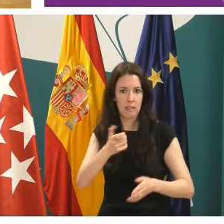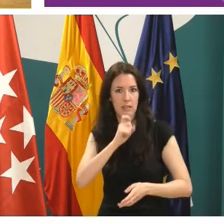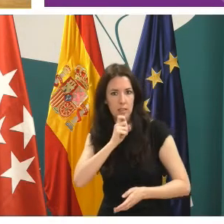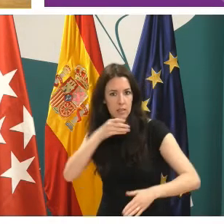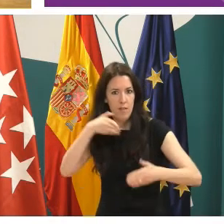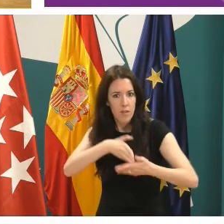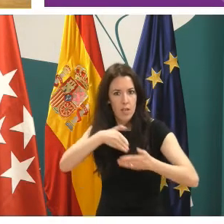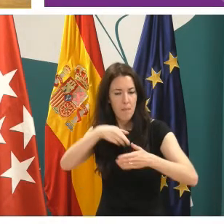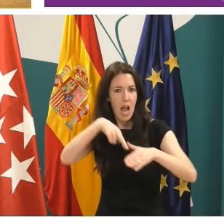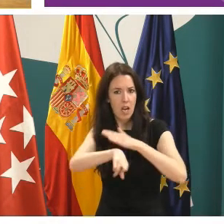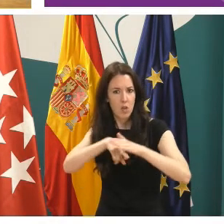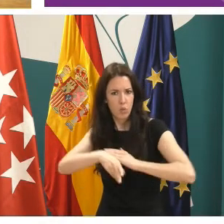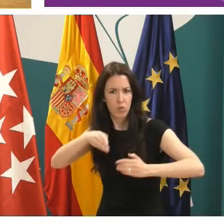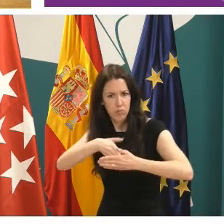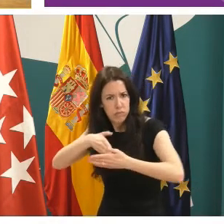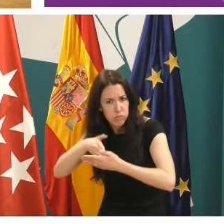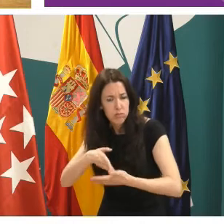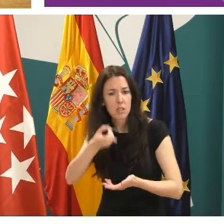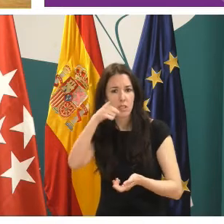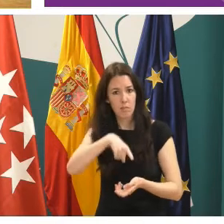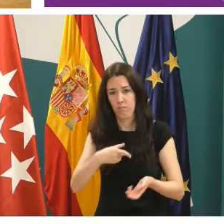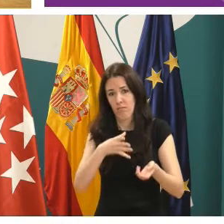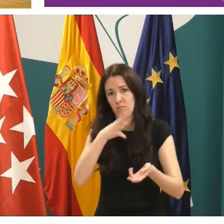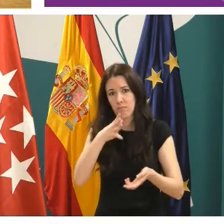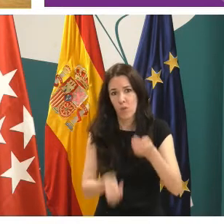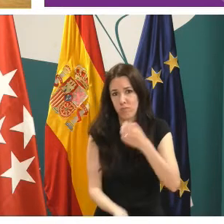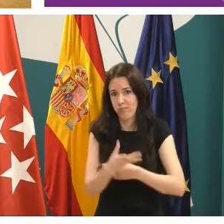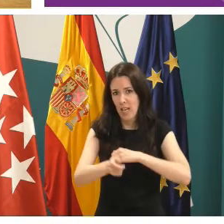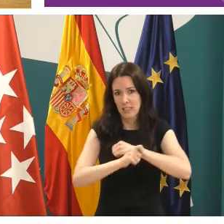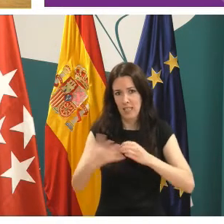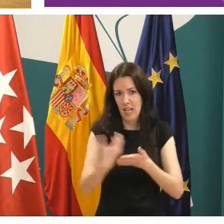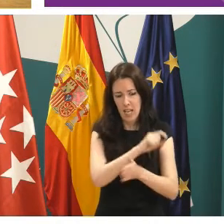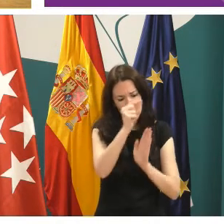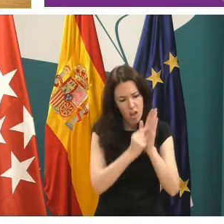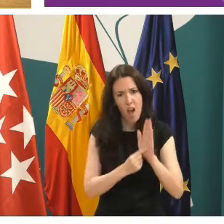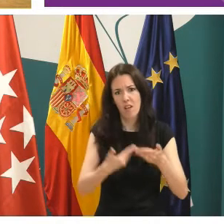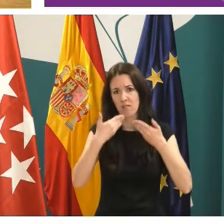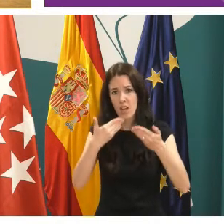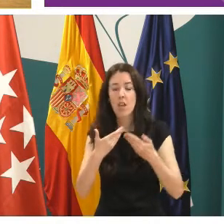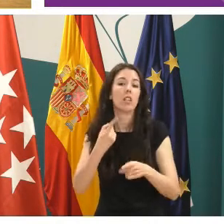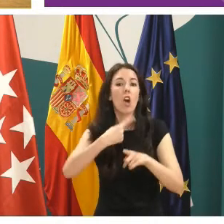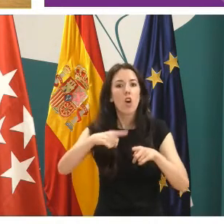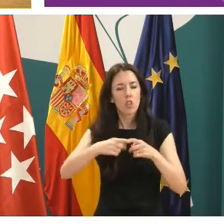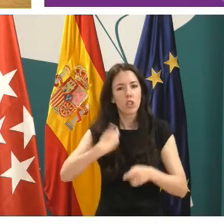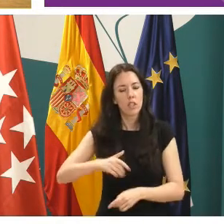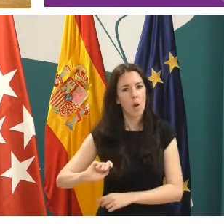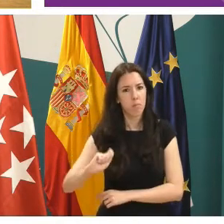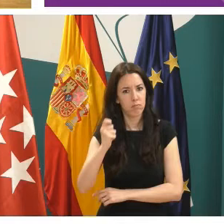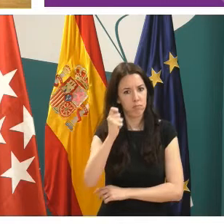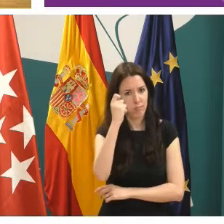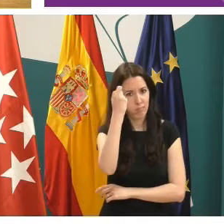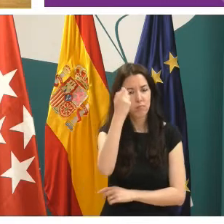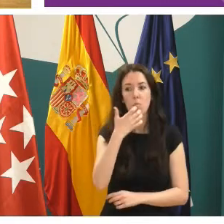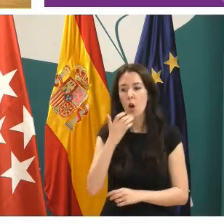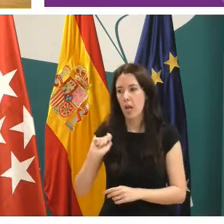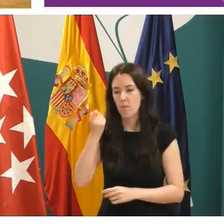a los recursos, ¿vale? Y de aquí nacen todas estas estrategias. hay cosas que ya hemos ido logrando, ¿no?